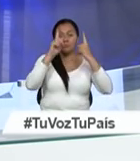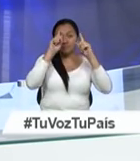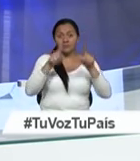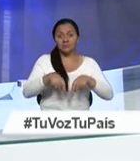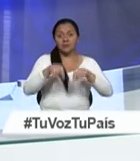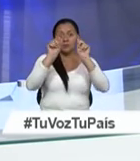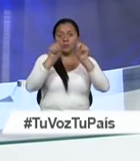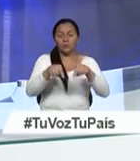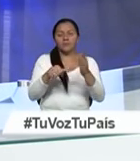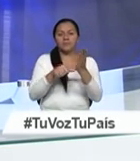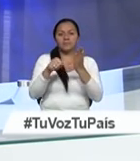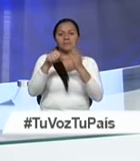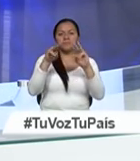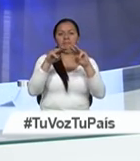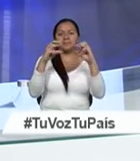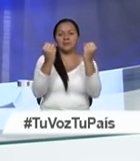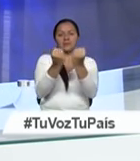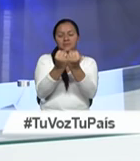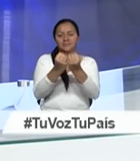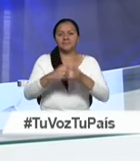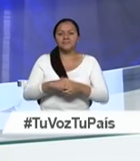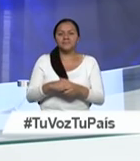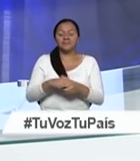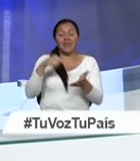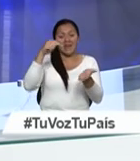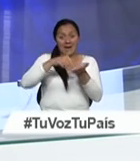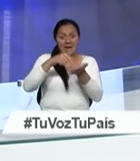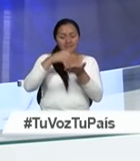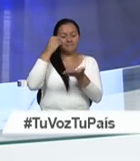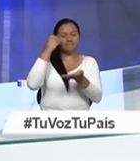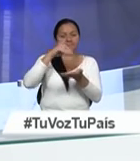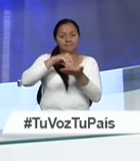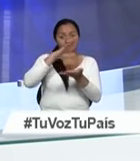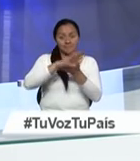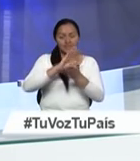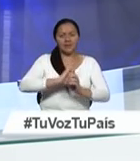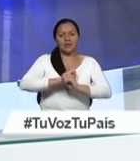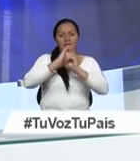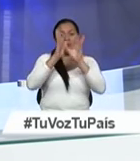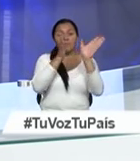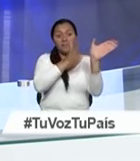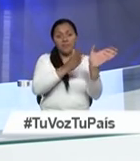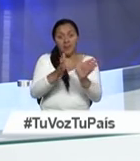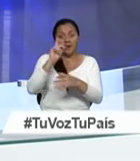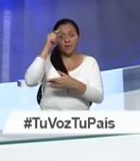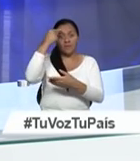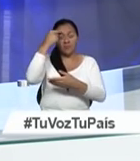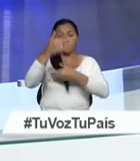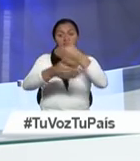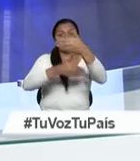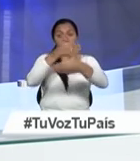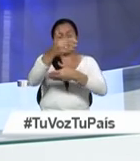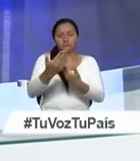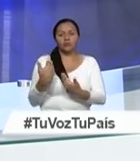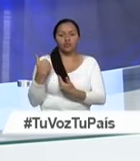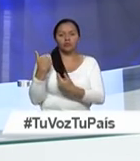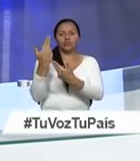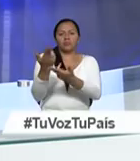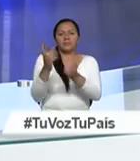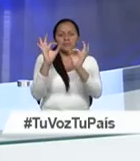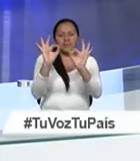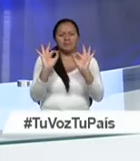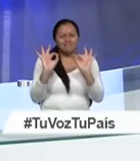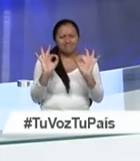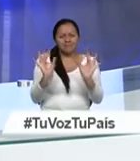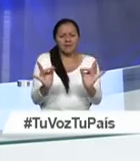con el Ministerio de Inclusión Económica y Social. Allí se evidenció cómo las políticas gubernamentales garantizan la óptima calidad